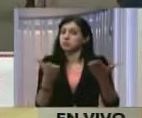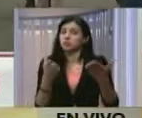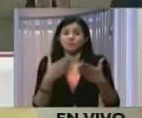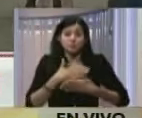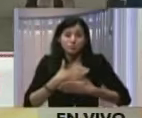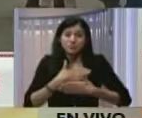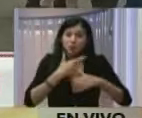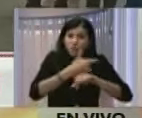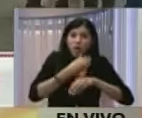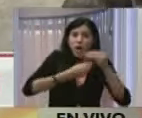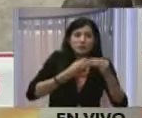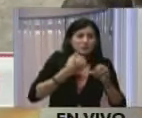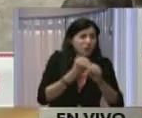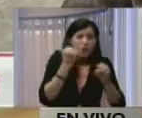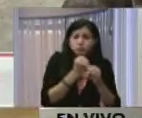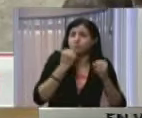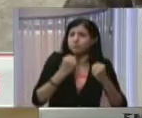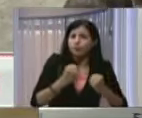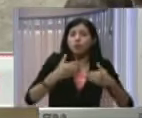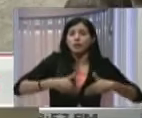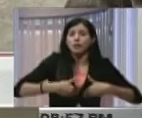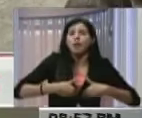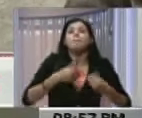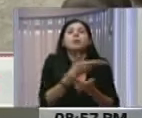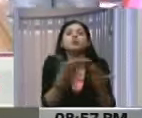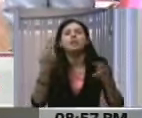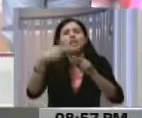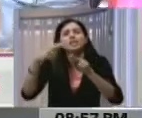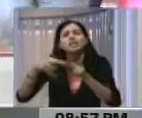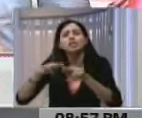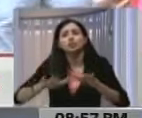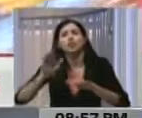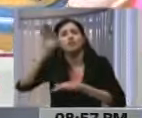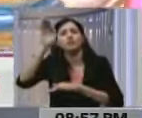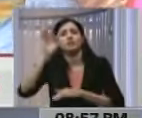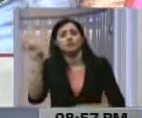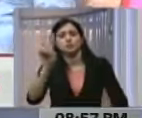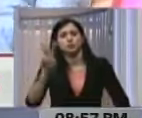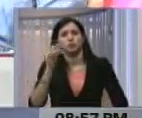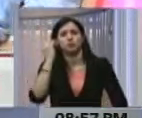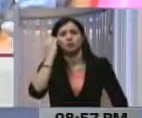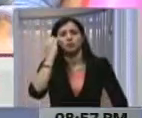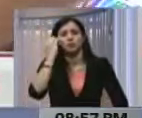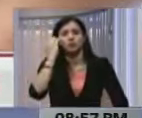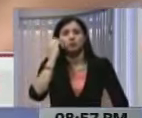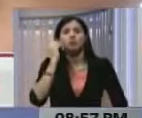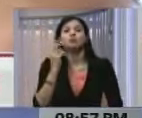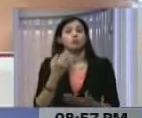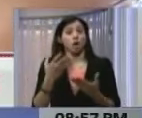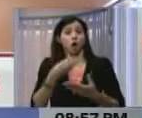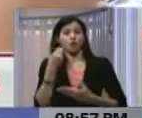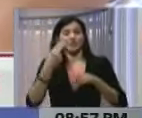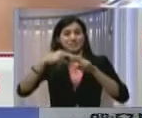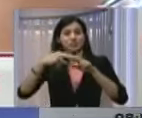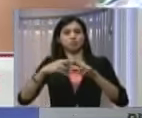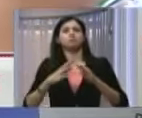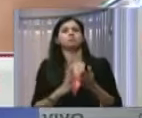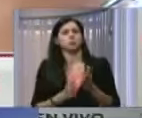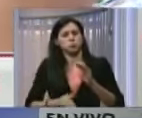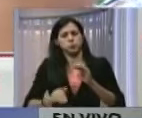hacemos, todo lo que hacemos, es para que ese futuro se levante en paz y en